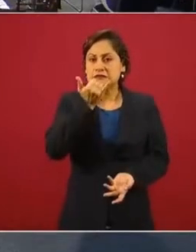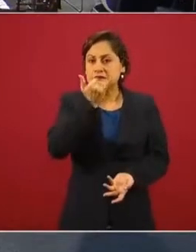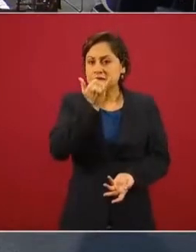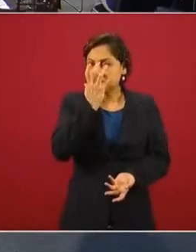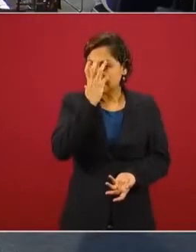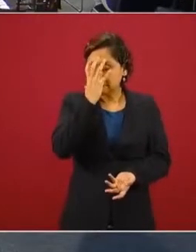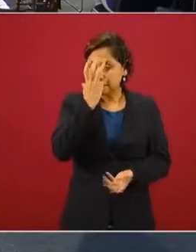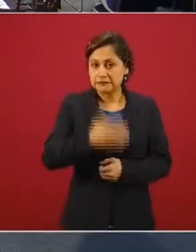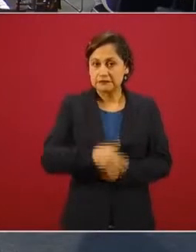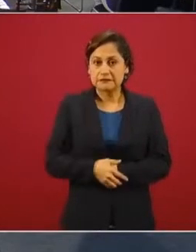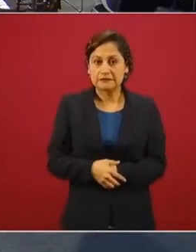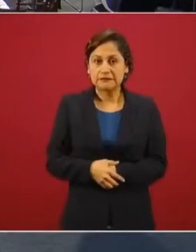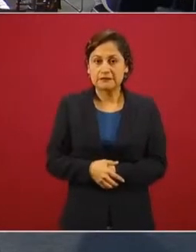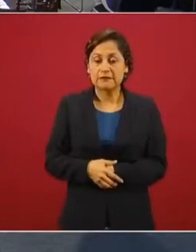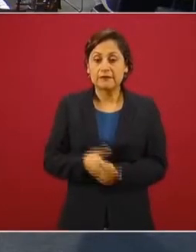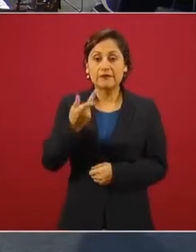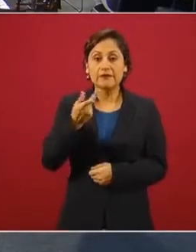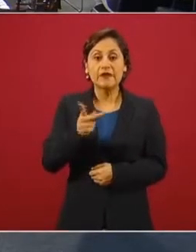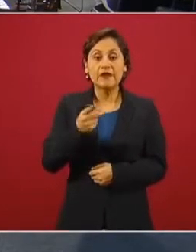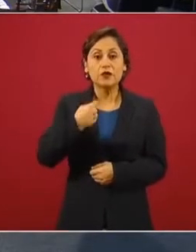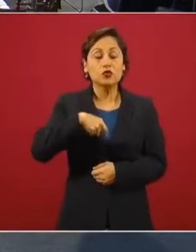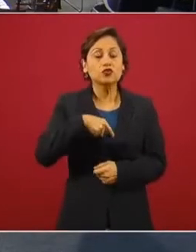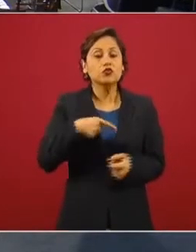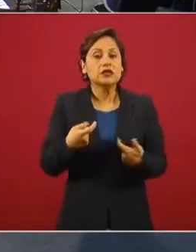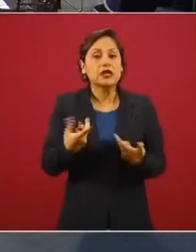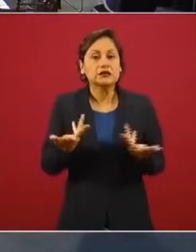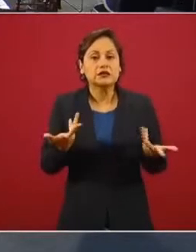pero ¿qué podemos hacer? Imagínense